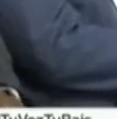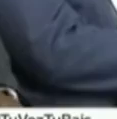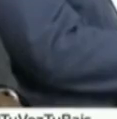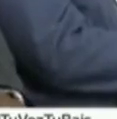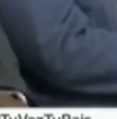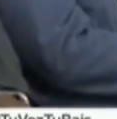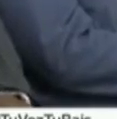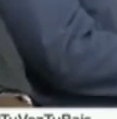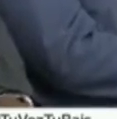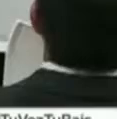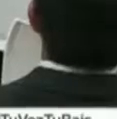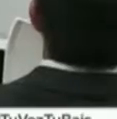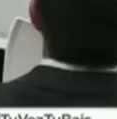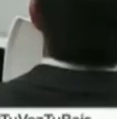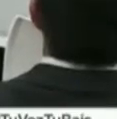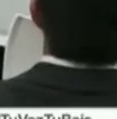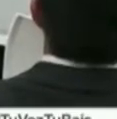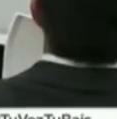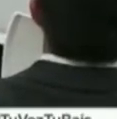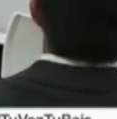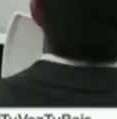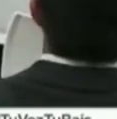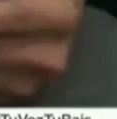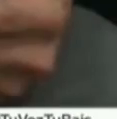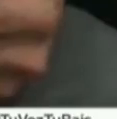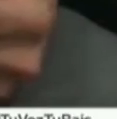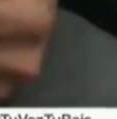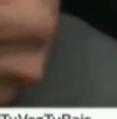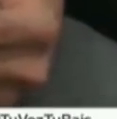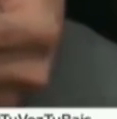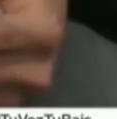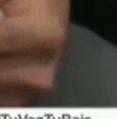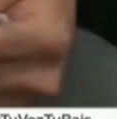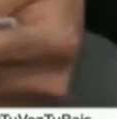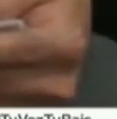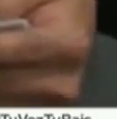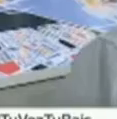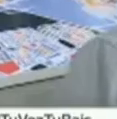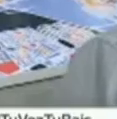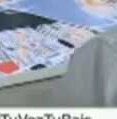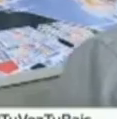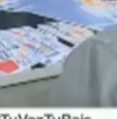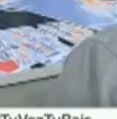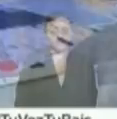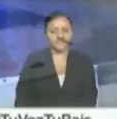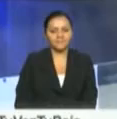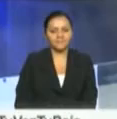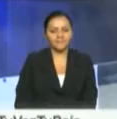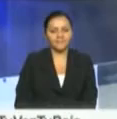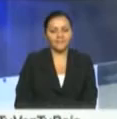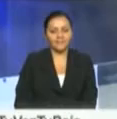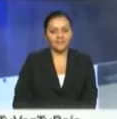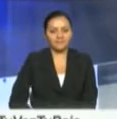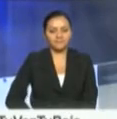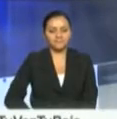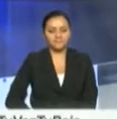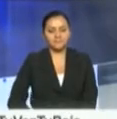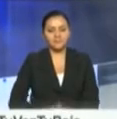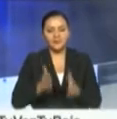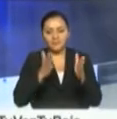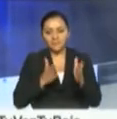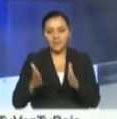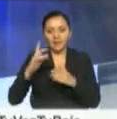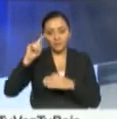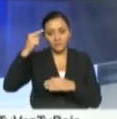desarrollo urbanístico que marcará una hoja de ruta para el futuro. Caterina Morejón, Noticiero Ciudadano. Las políticas